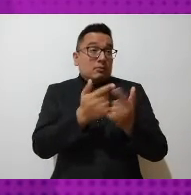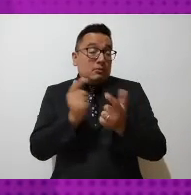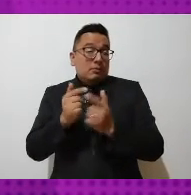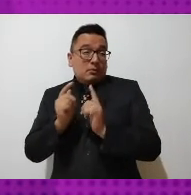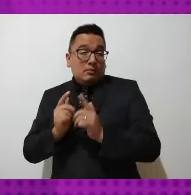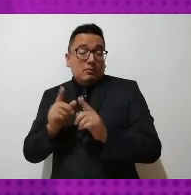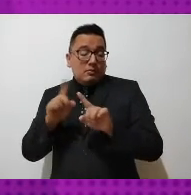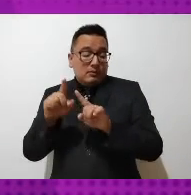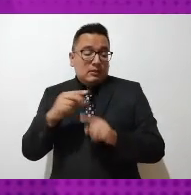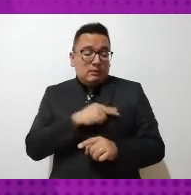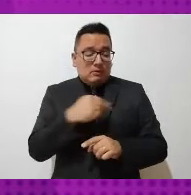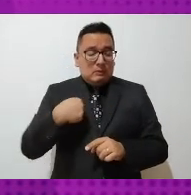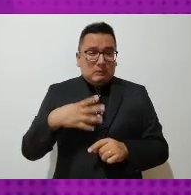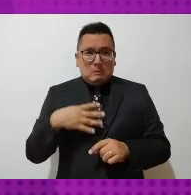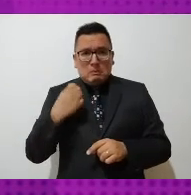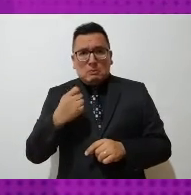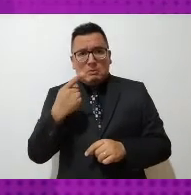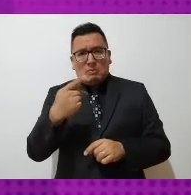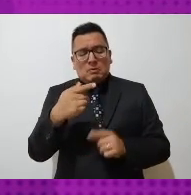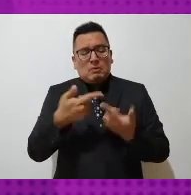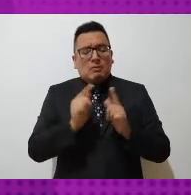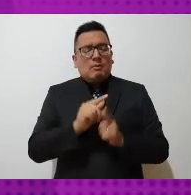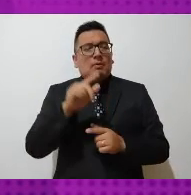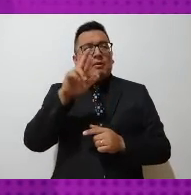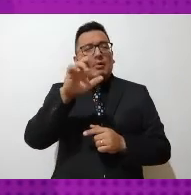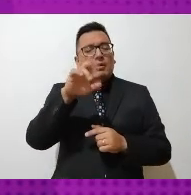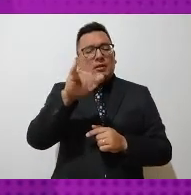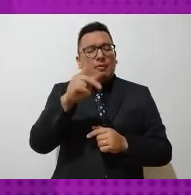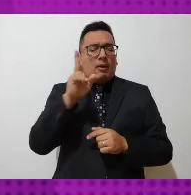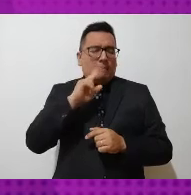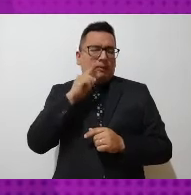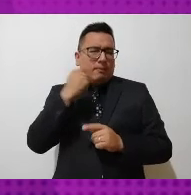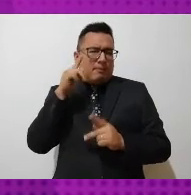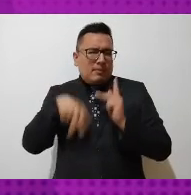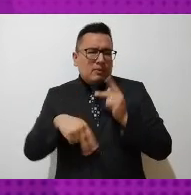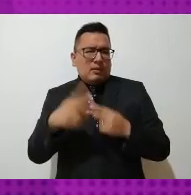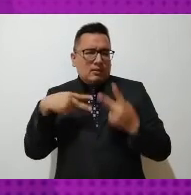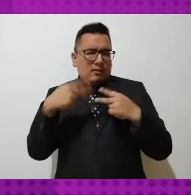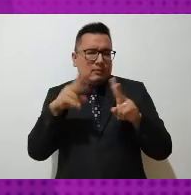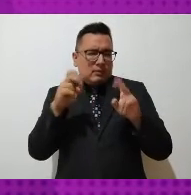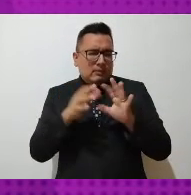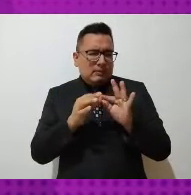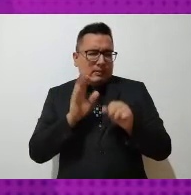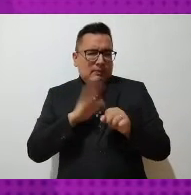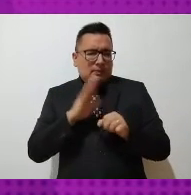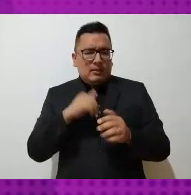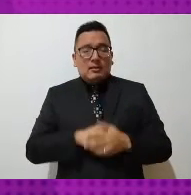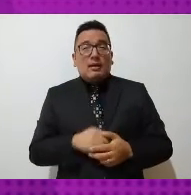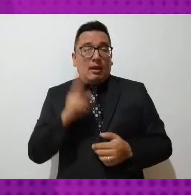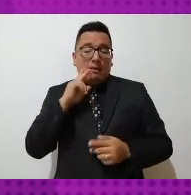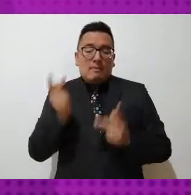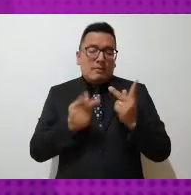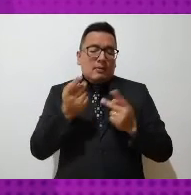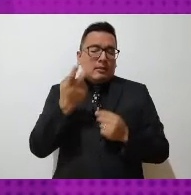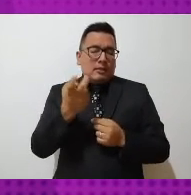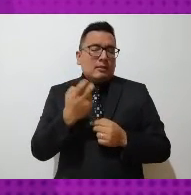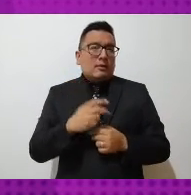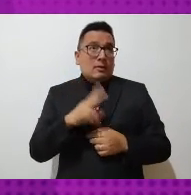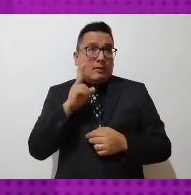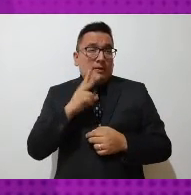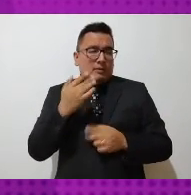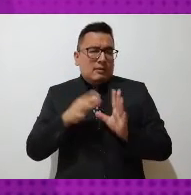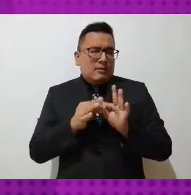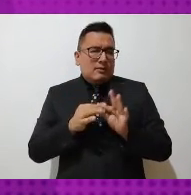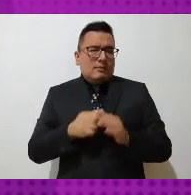se ha trabajado desde Renacedi. Vamos a hacer una pequeña pausa comercial y volvemos con este tema. Me gustaría seguir preguntándote sobre esto que acabas